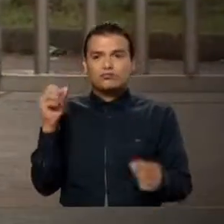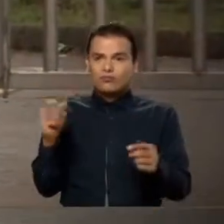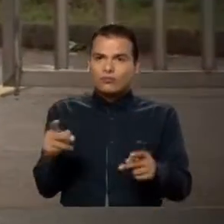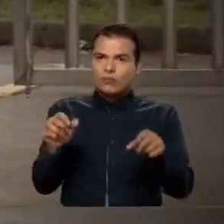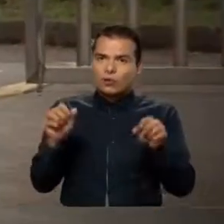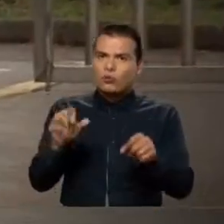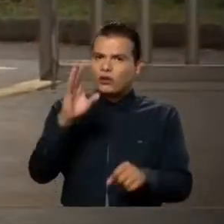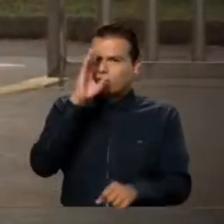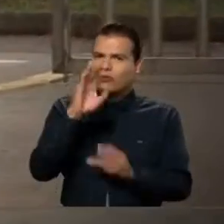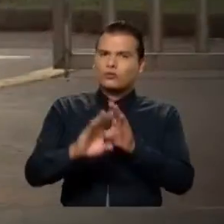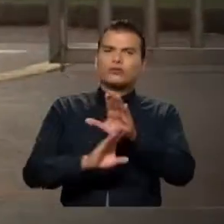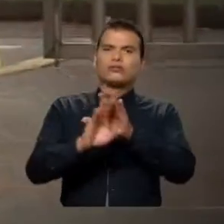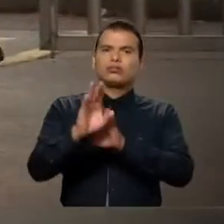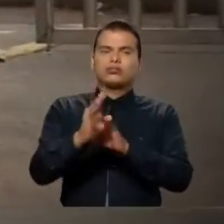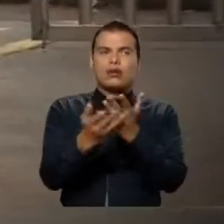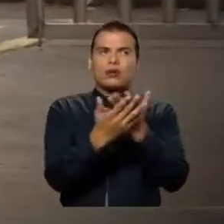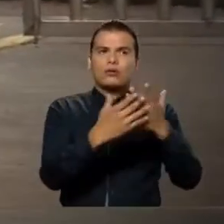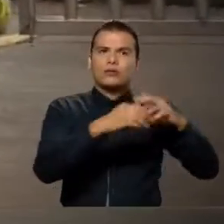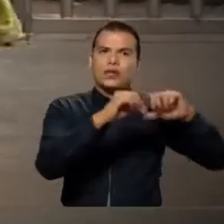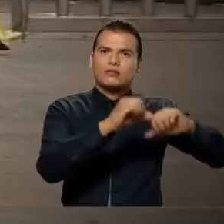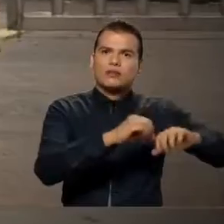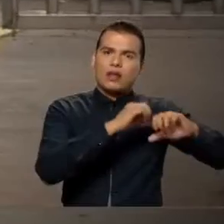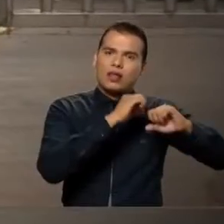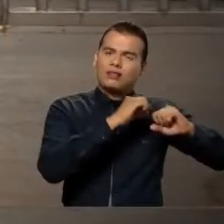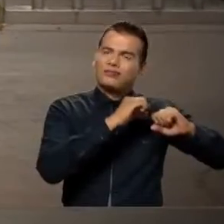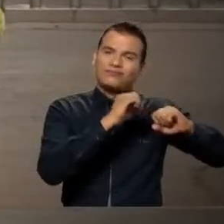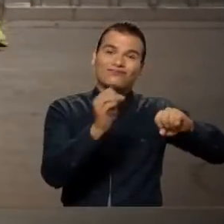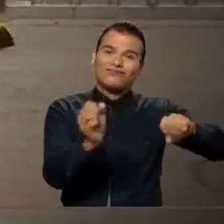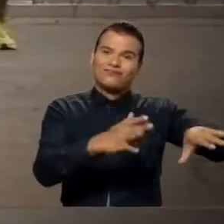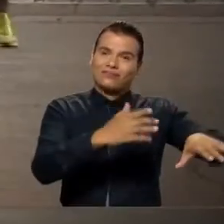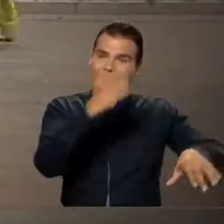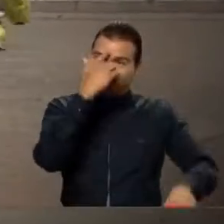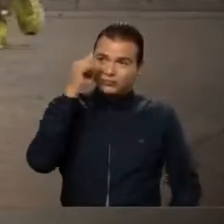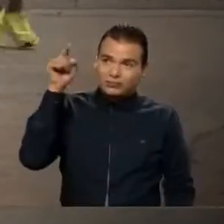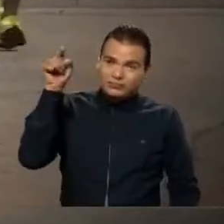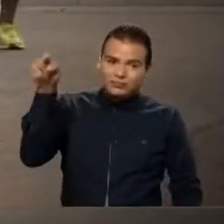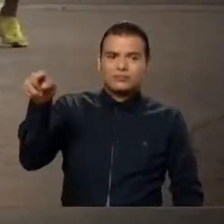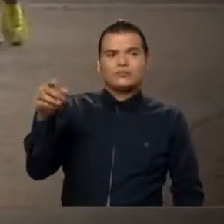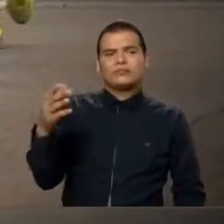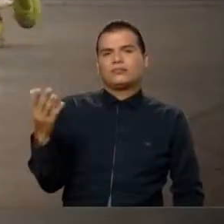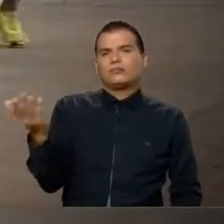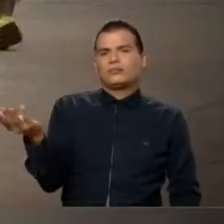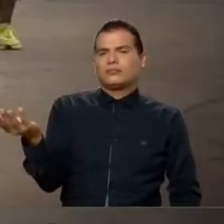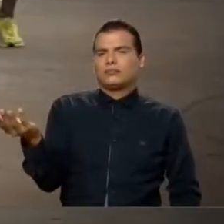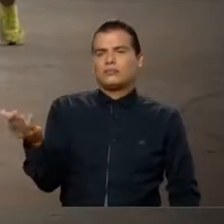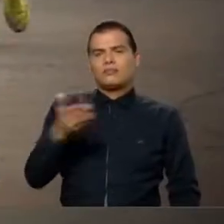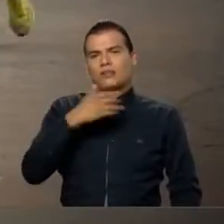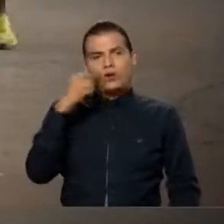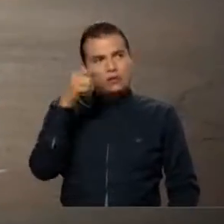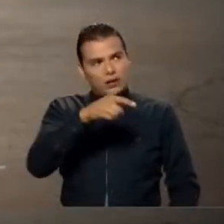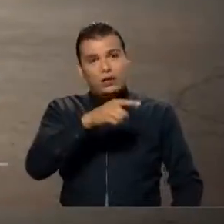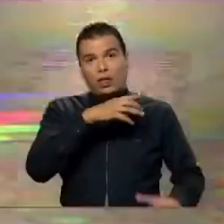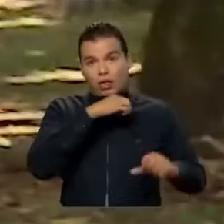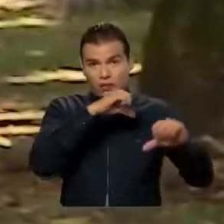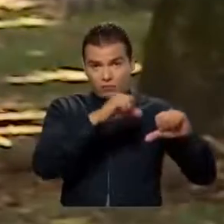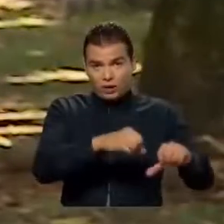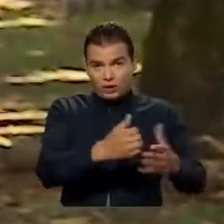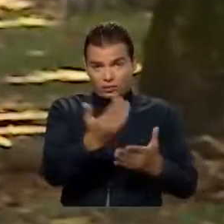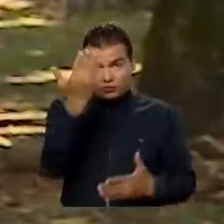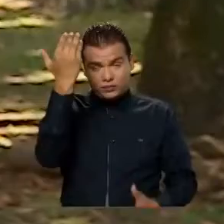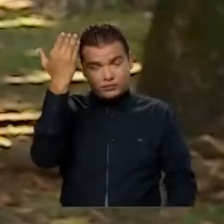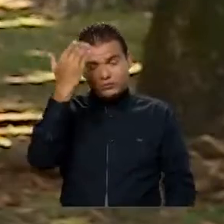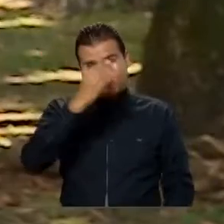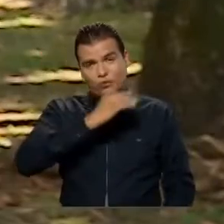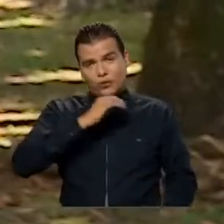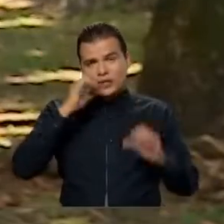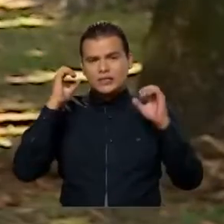miren que aquí es un mensaje de la situación de que vivir en la calle no es nada bueno.